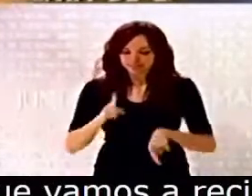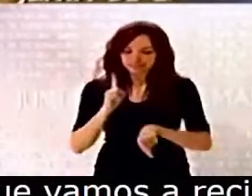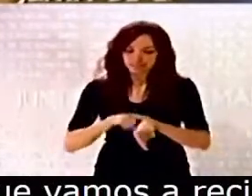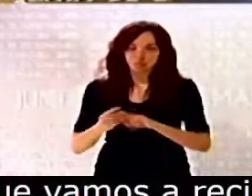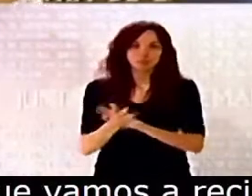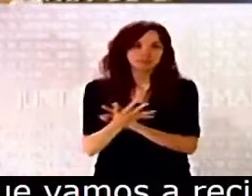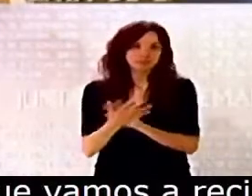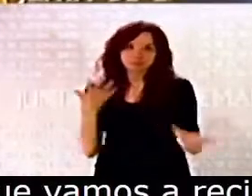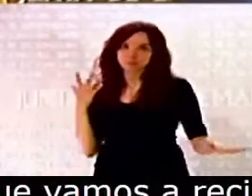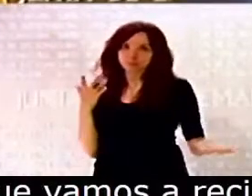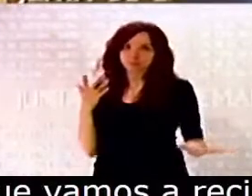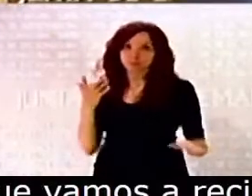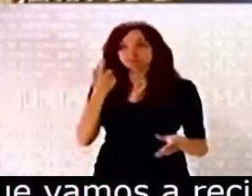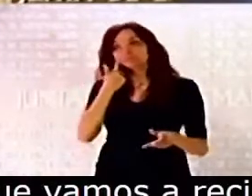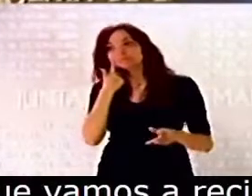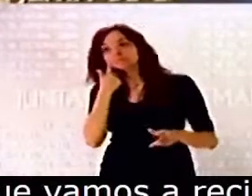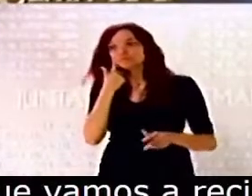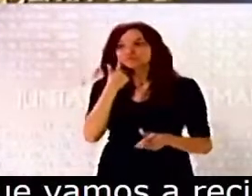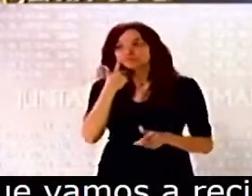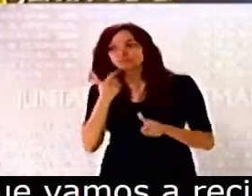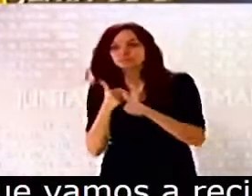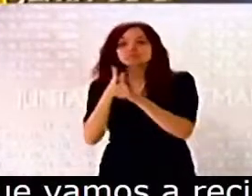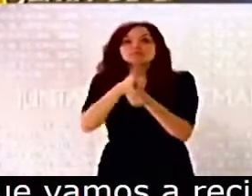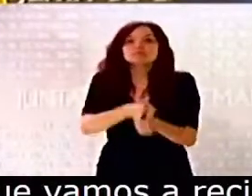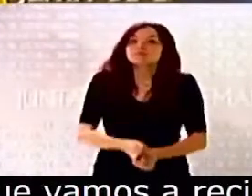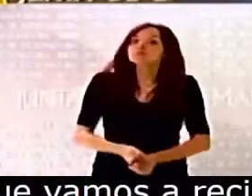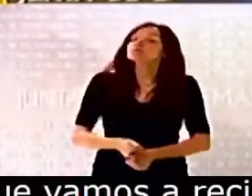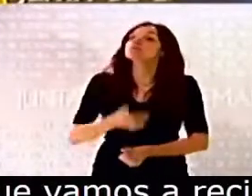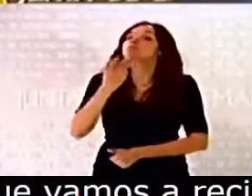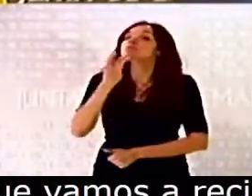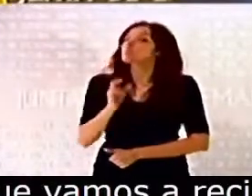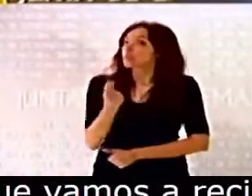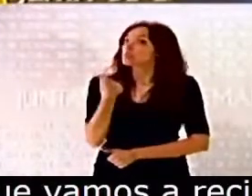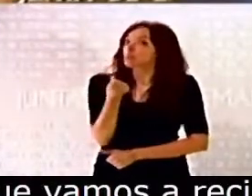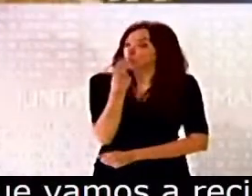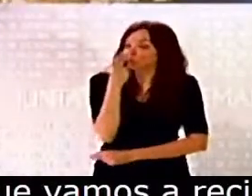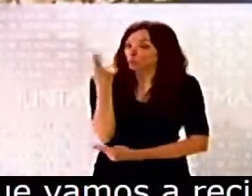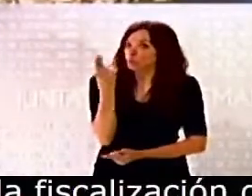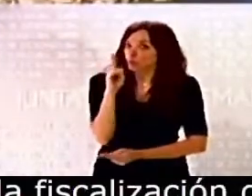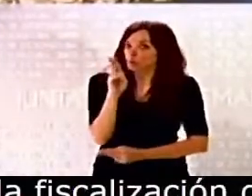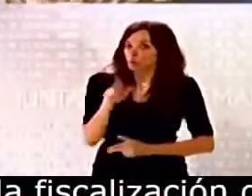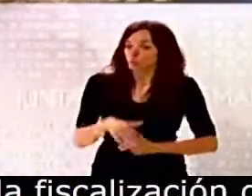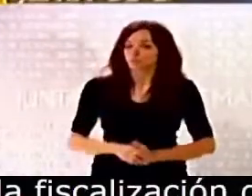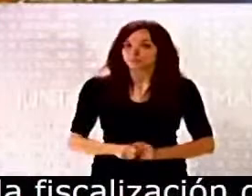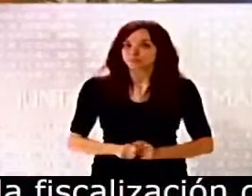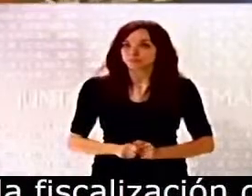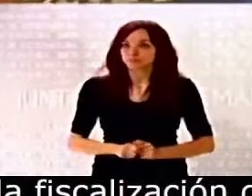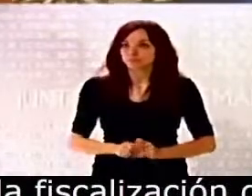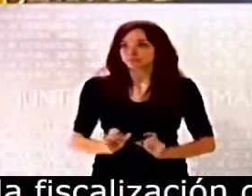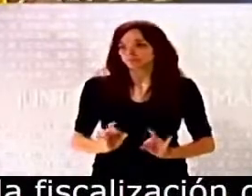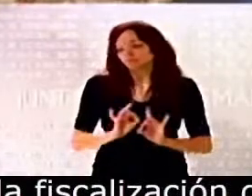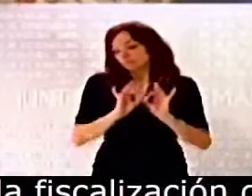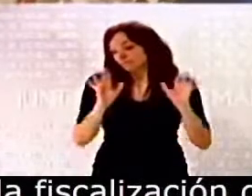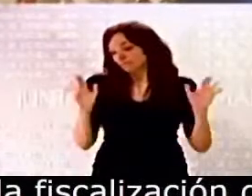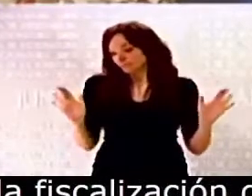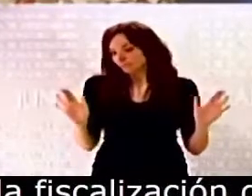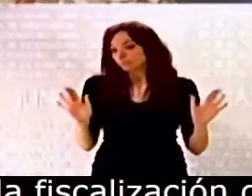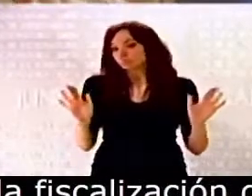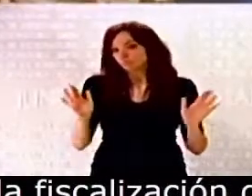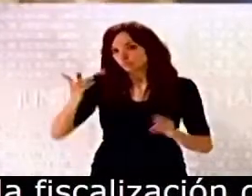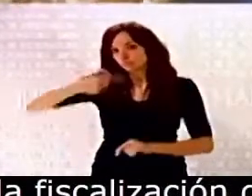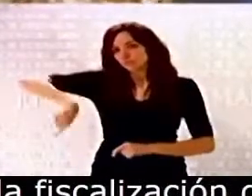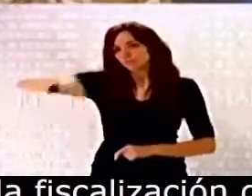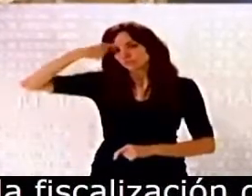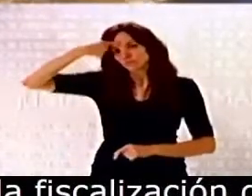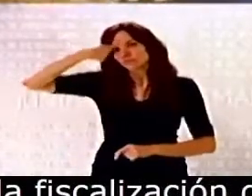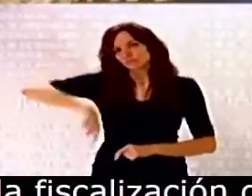la fiscalización que ha de tener el dinero público. Por supuesto, esto ni que decir tiene que lo saben